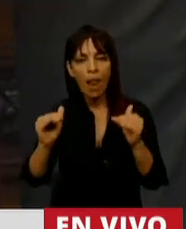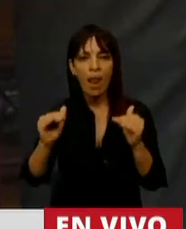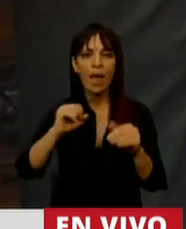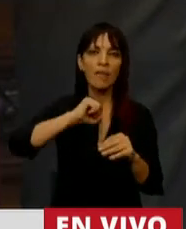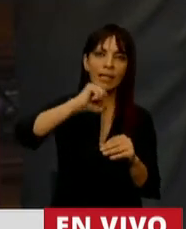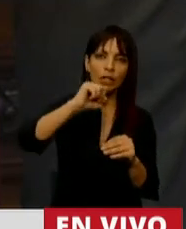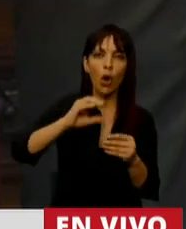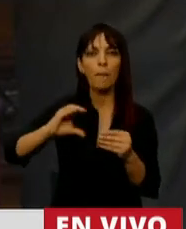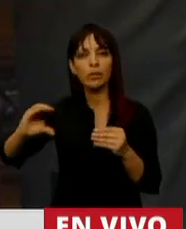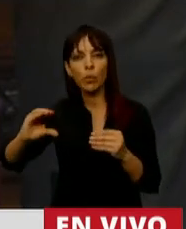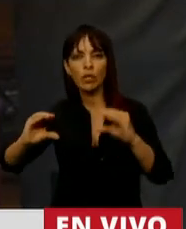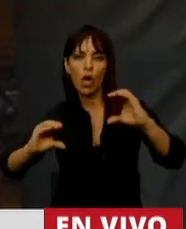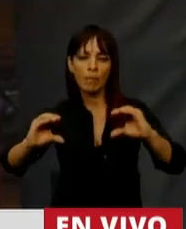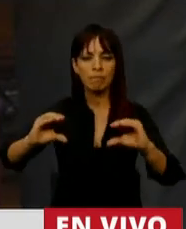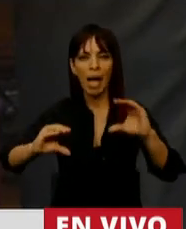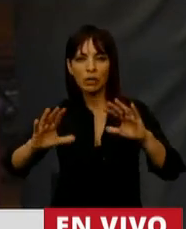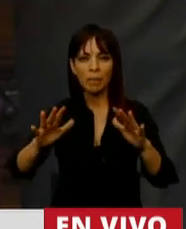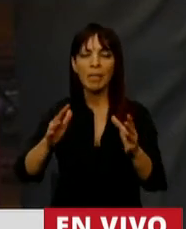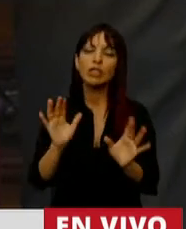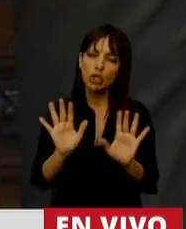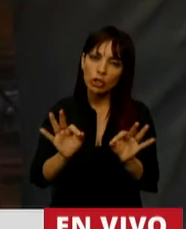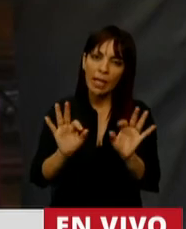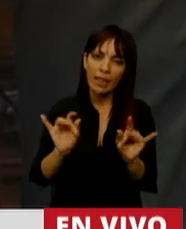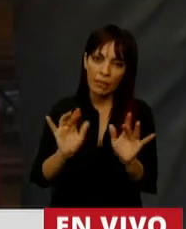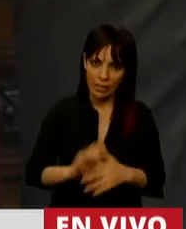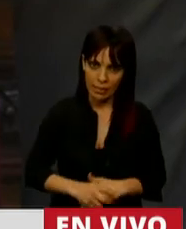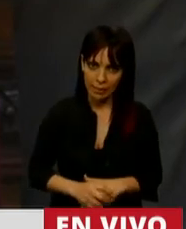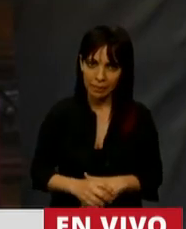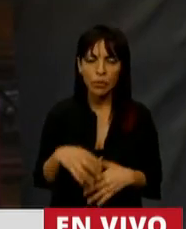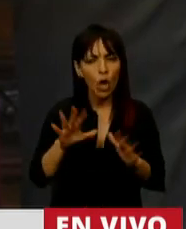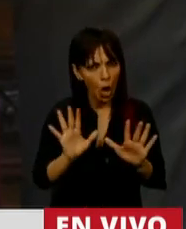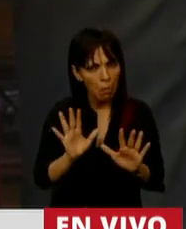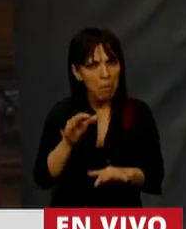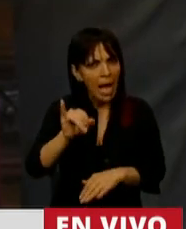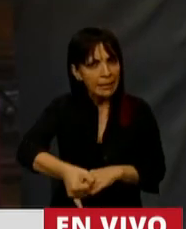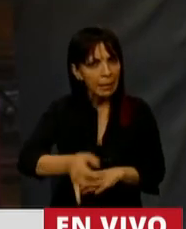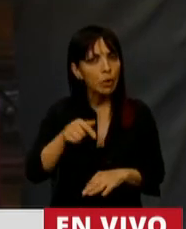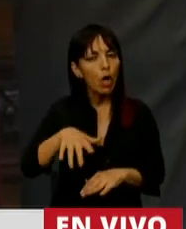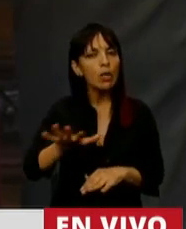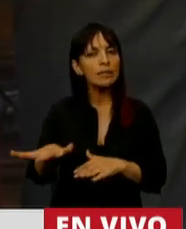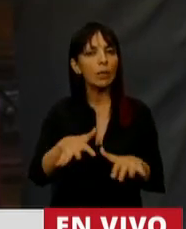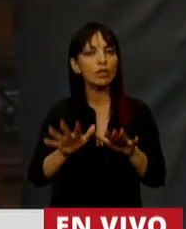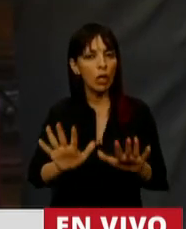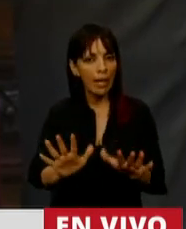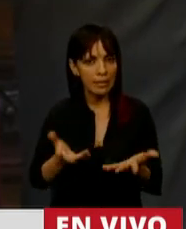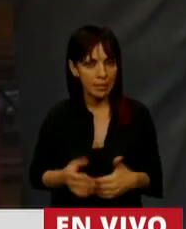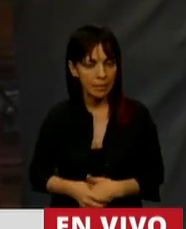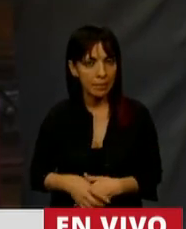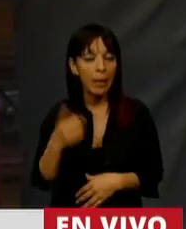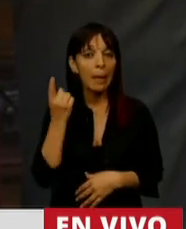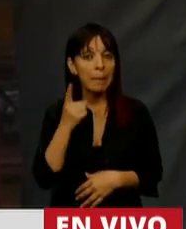presupuesto. Y por lo tanto podemos aceptar esta situación, pero lo que no podemos